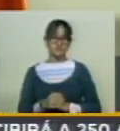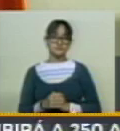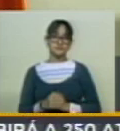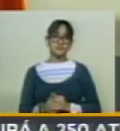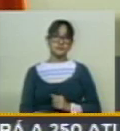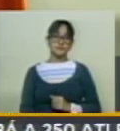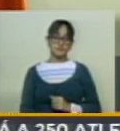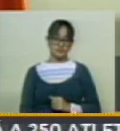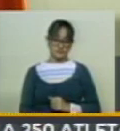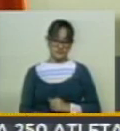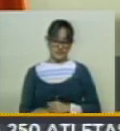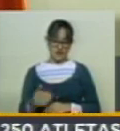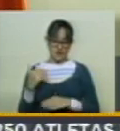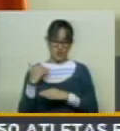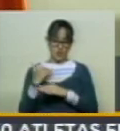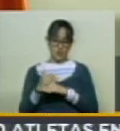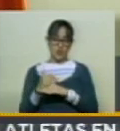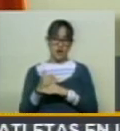tener